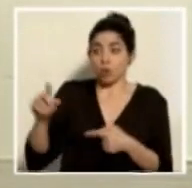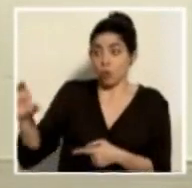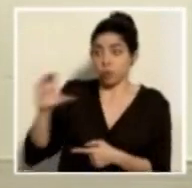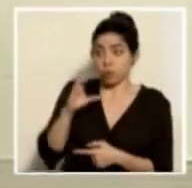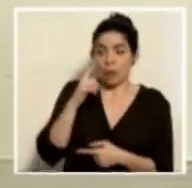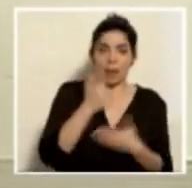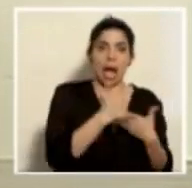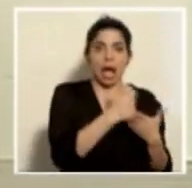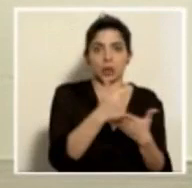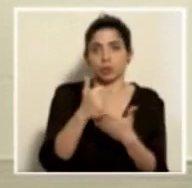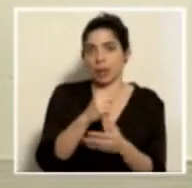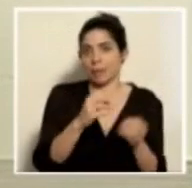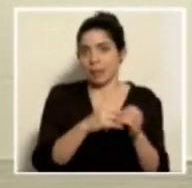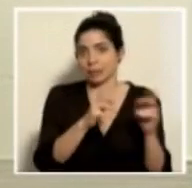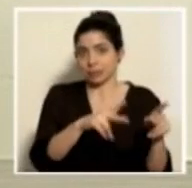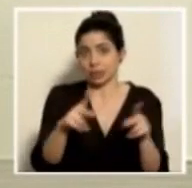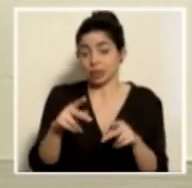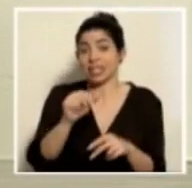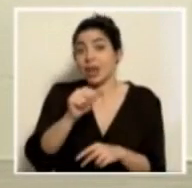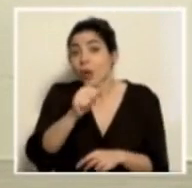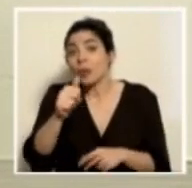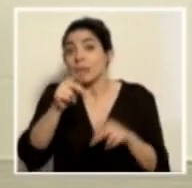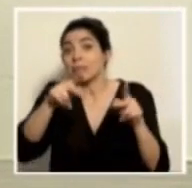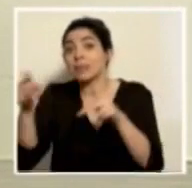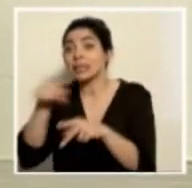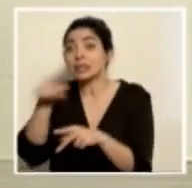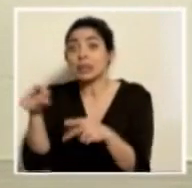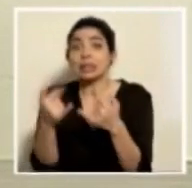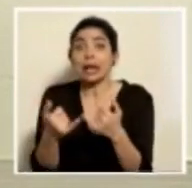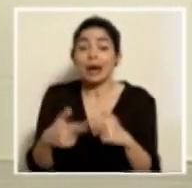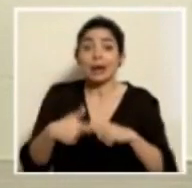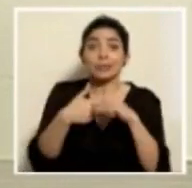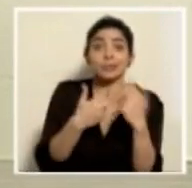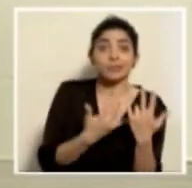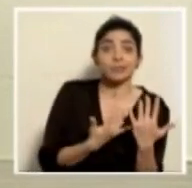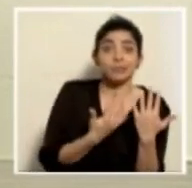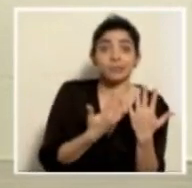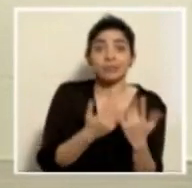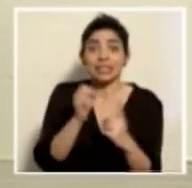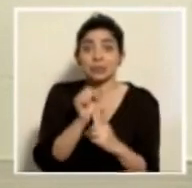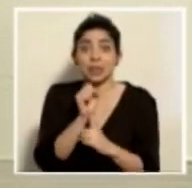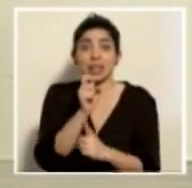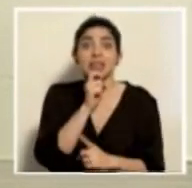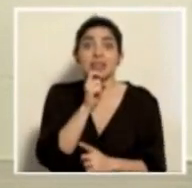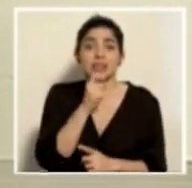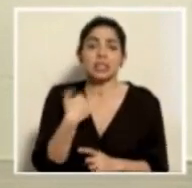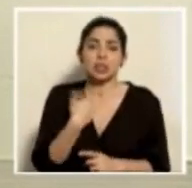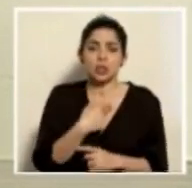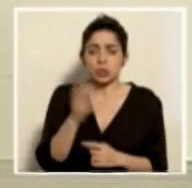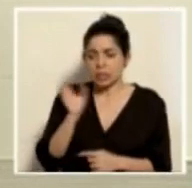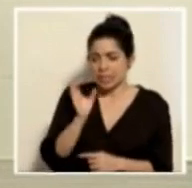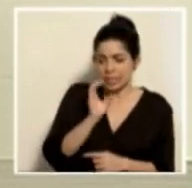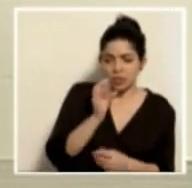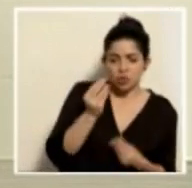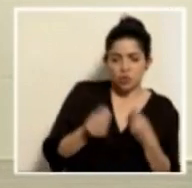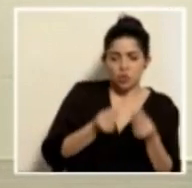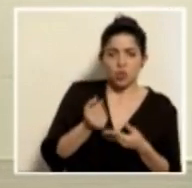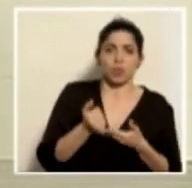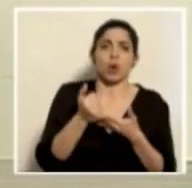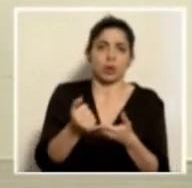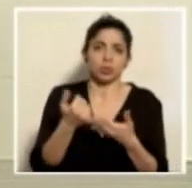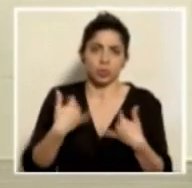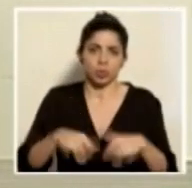Y para las otras personas que están allí, igual, en este contexto difícil, estamos buscando los mecanismos para poder